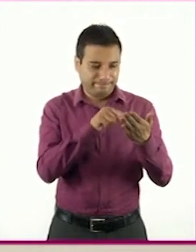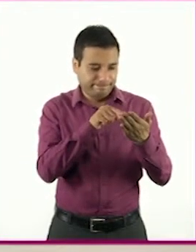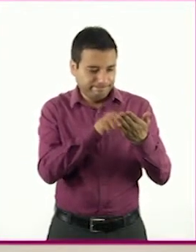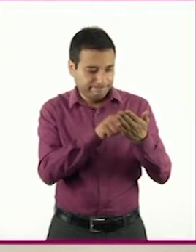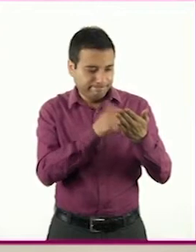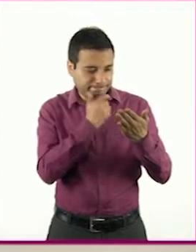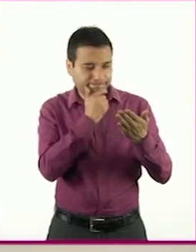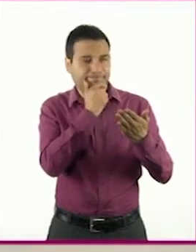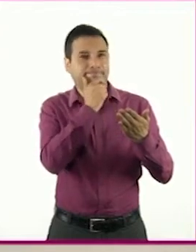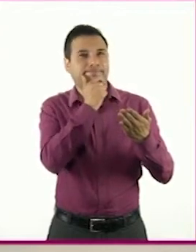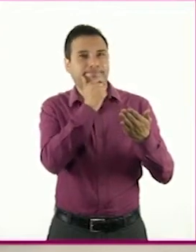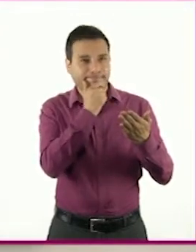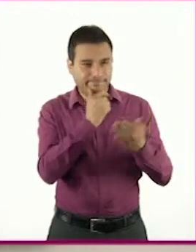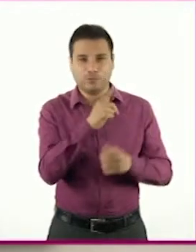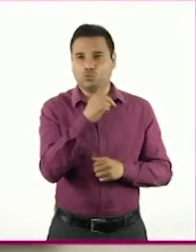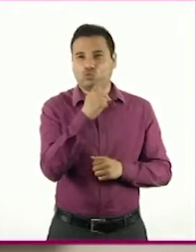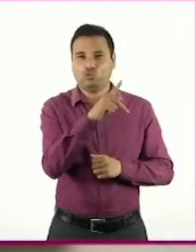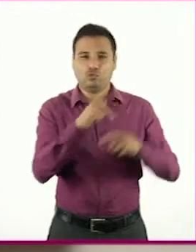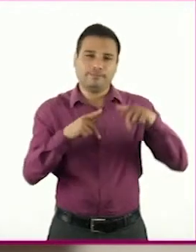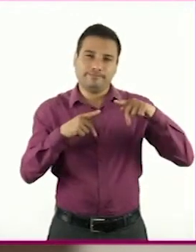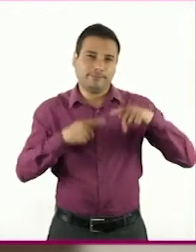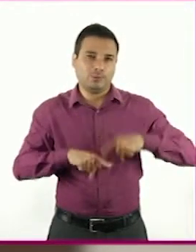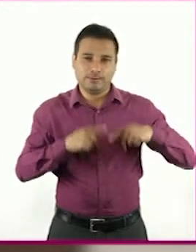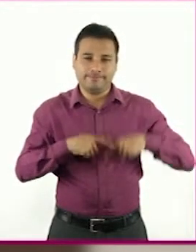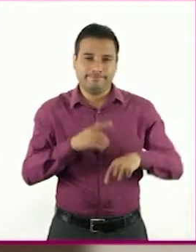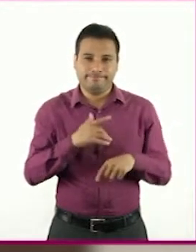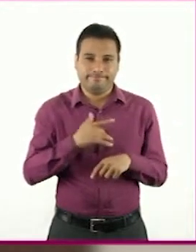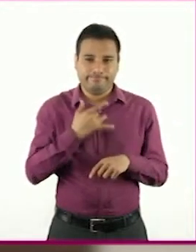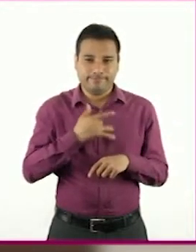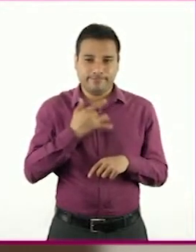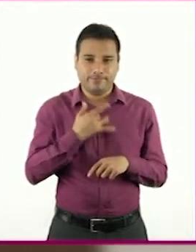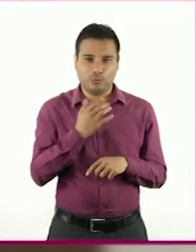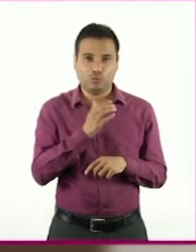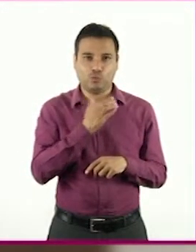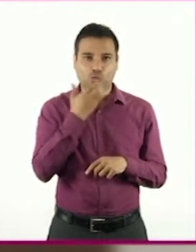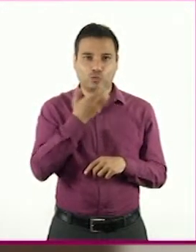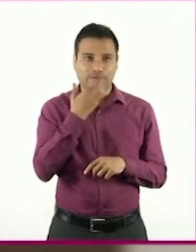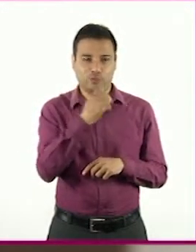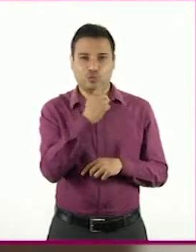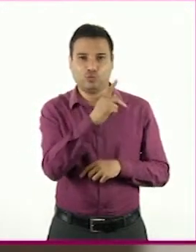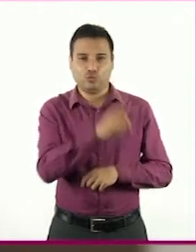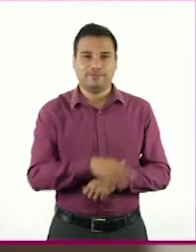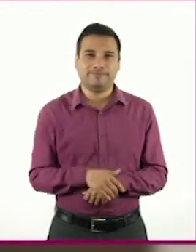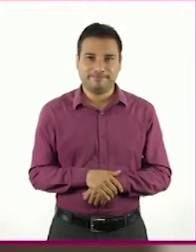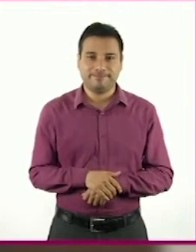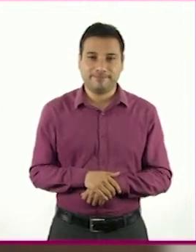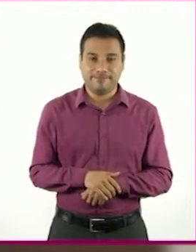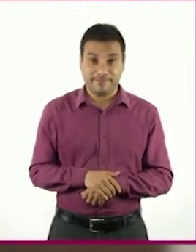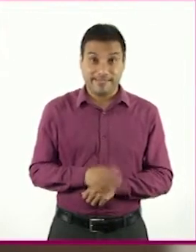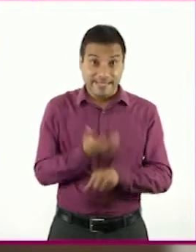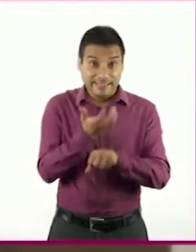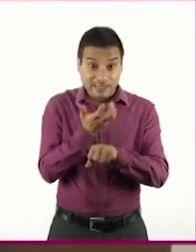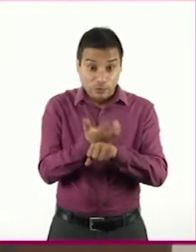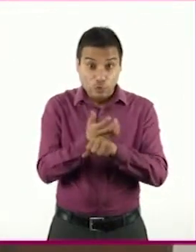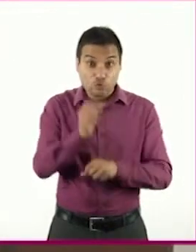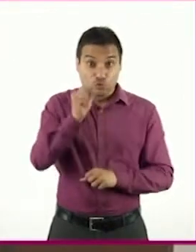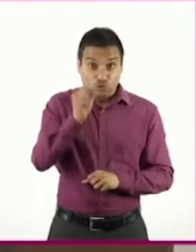de los sentires de esta cultura que se encuentra muy presente en los estados sureños de la Unión